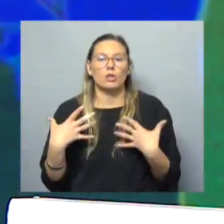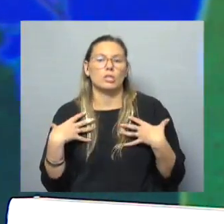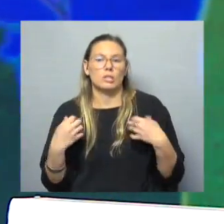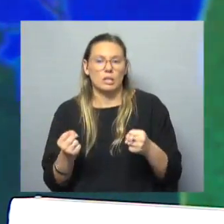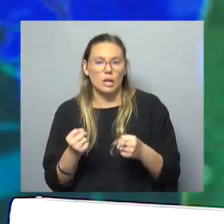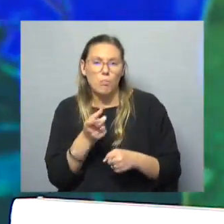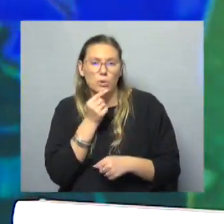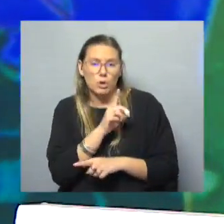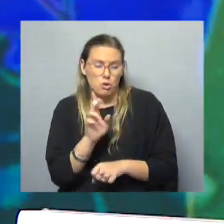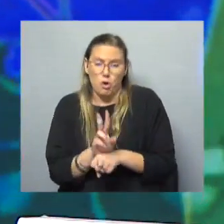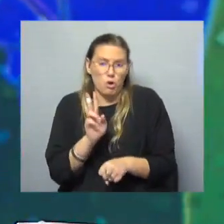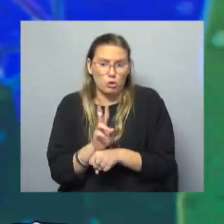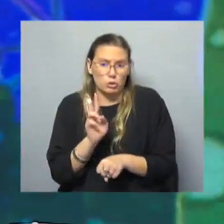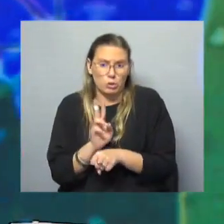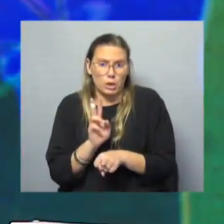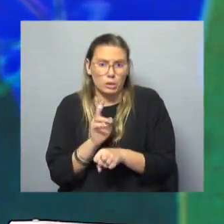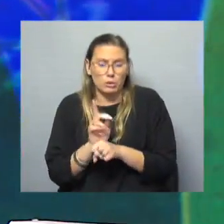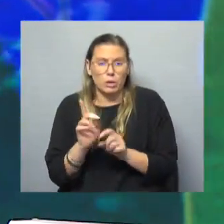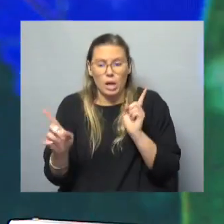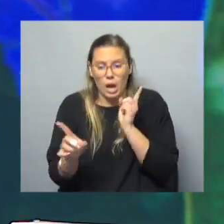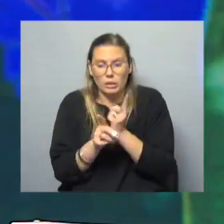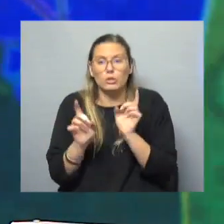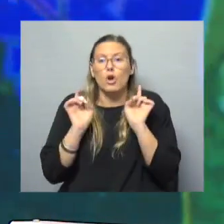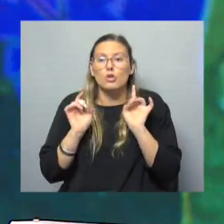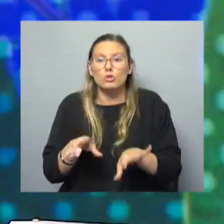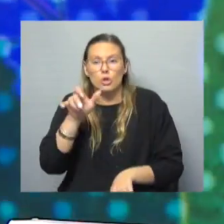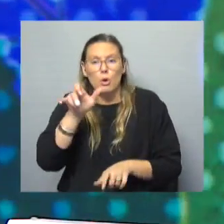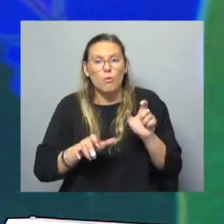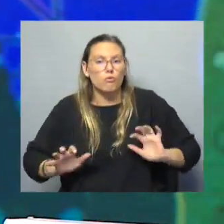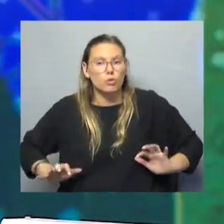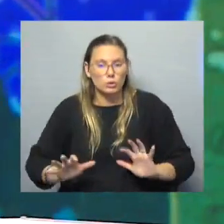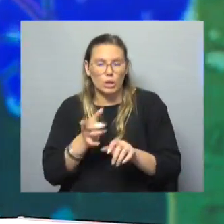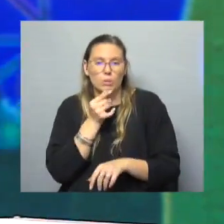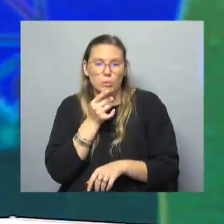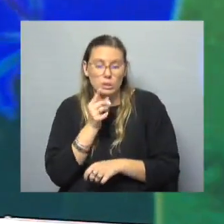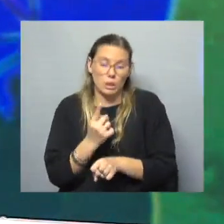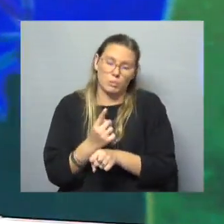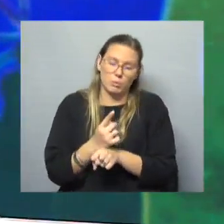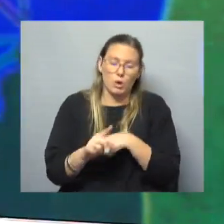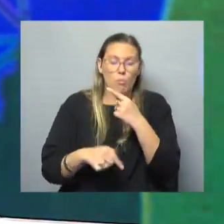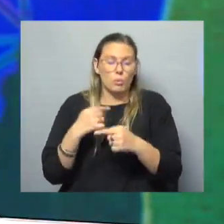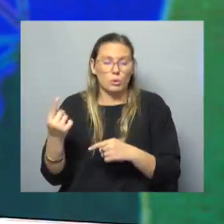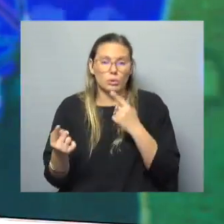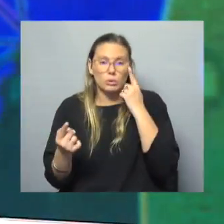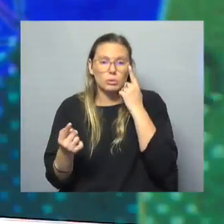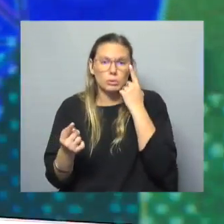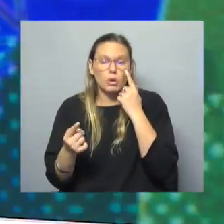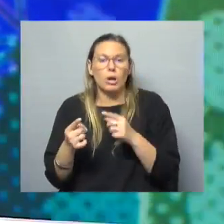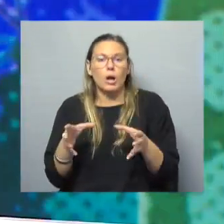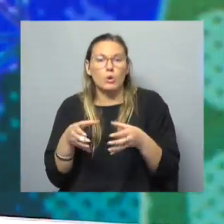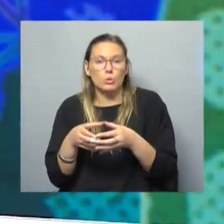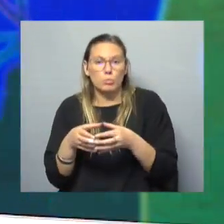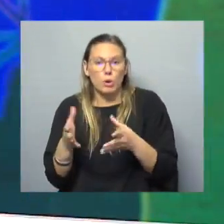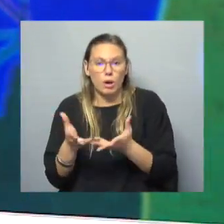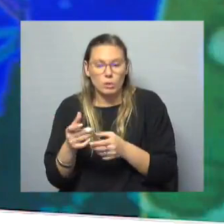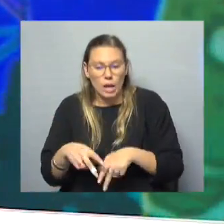que no se estaba controlando en el hospital, que la atención fuera solo para personal policial. Eso por un lado. Por otro, el oficialismo va rumbo a